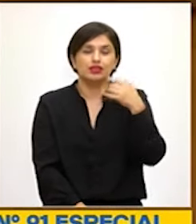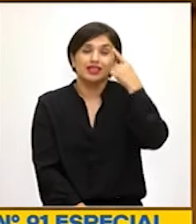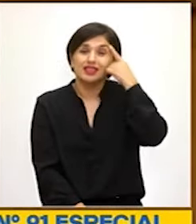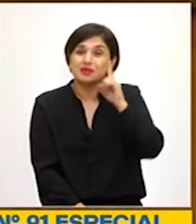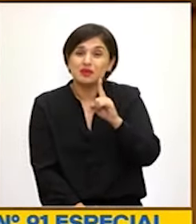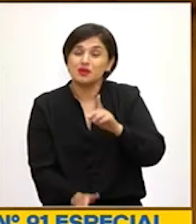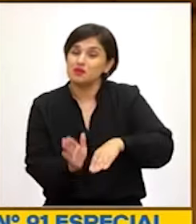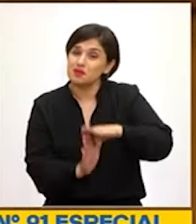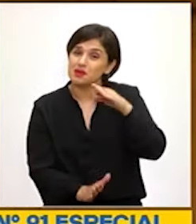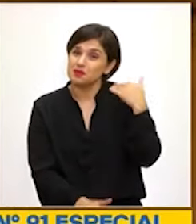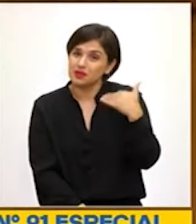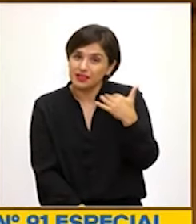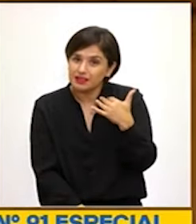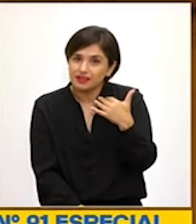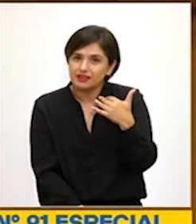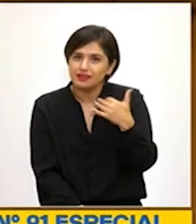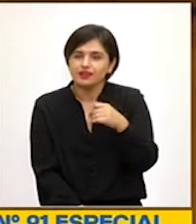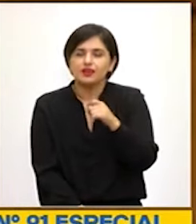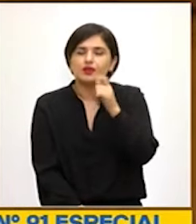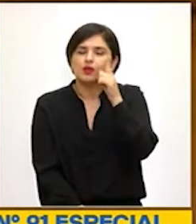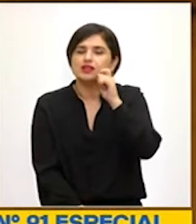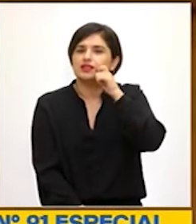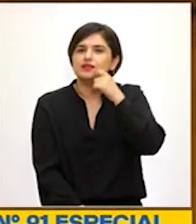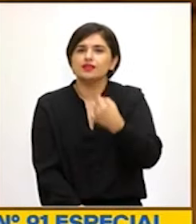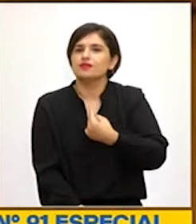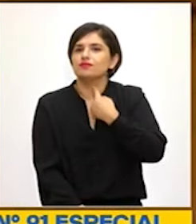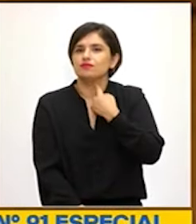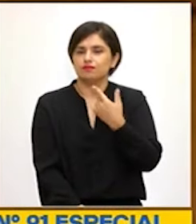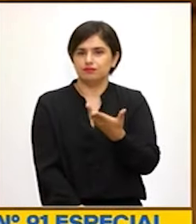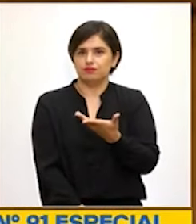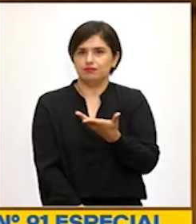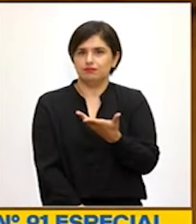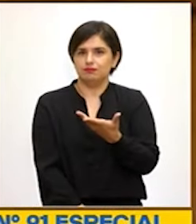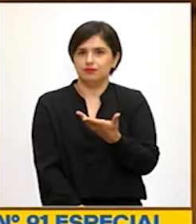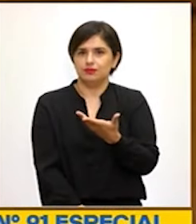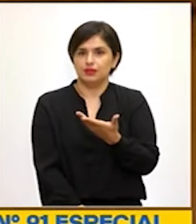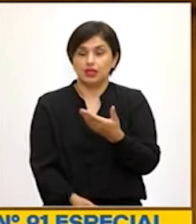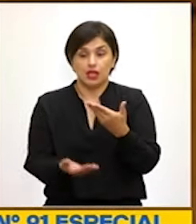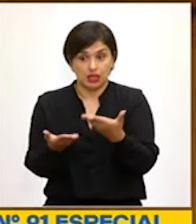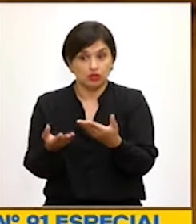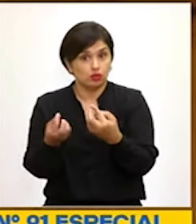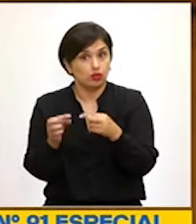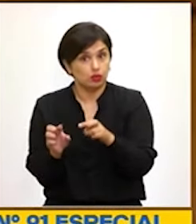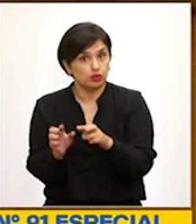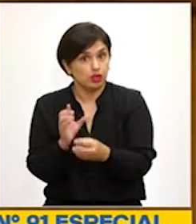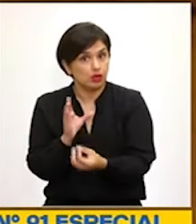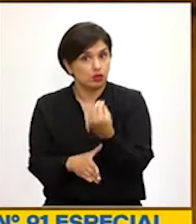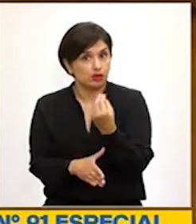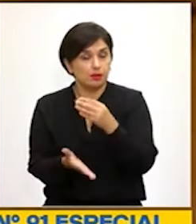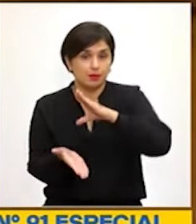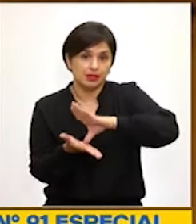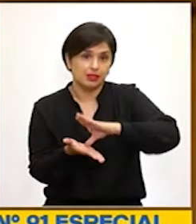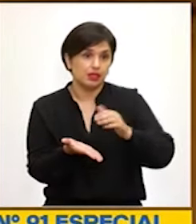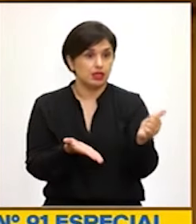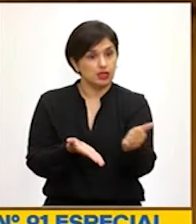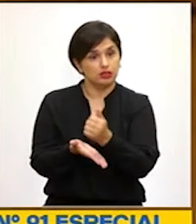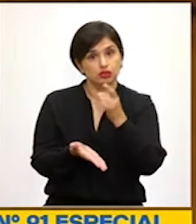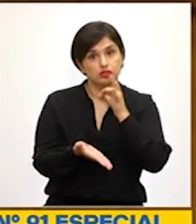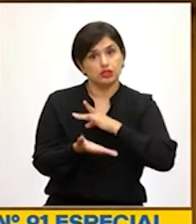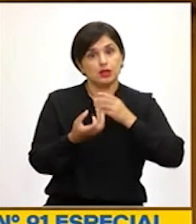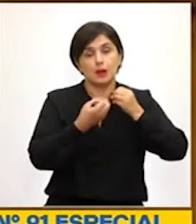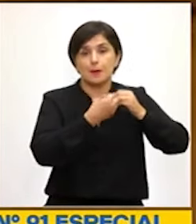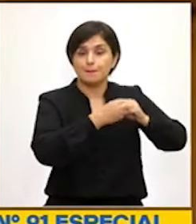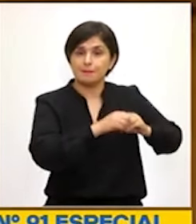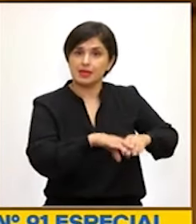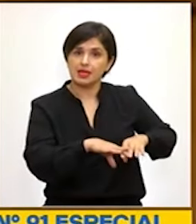significativo es cuál va a ser el significado y el impacto será est una nueva oportunidad para que el país En definitiva y todos los chilenos pierdan una